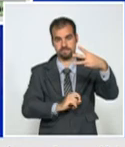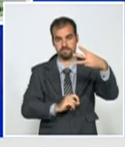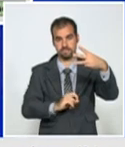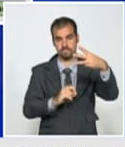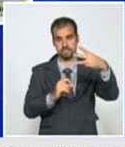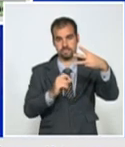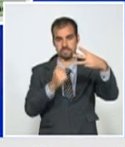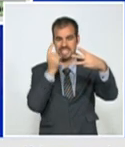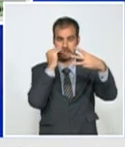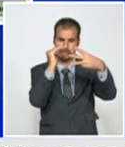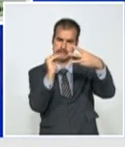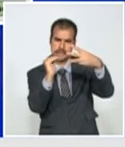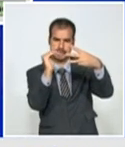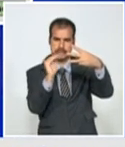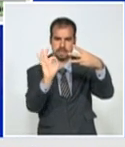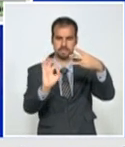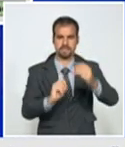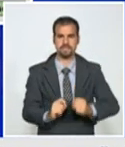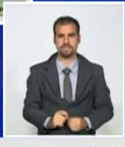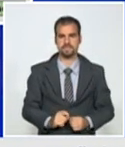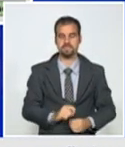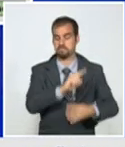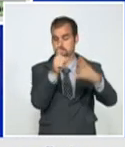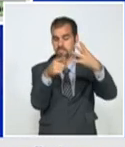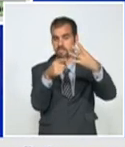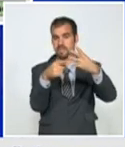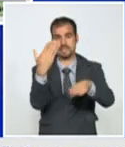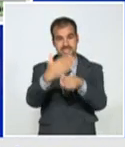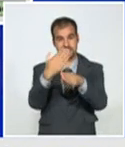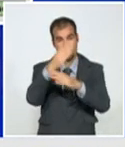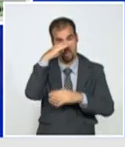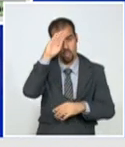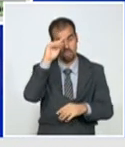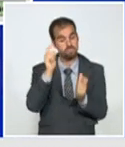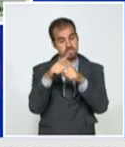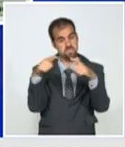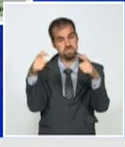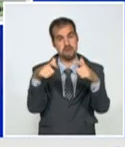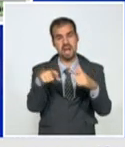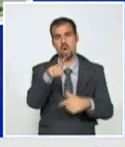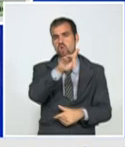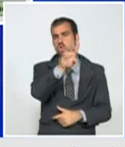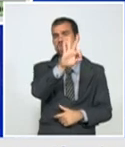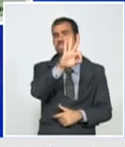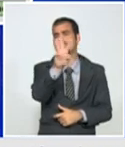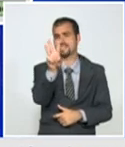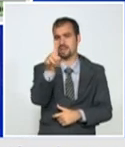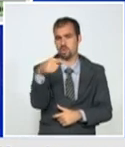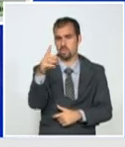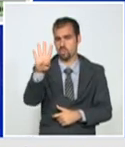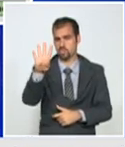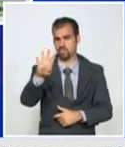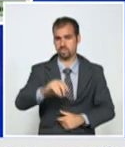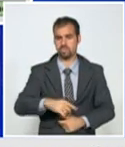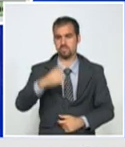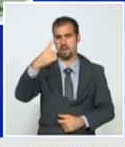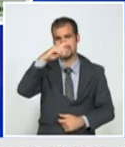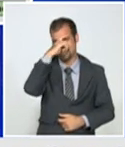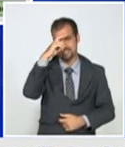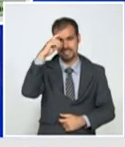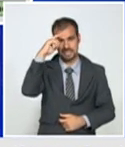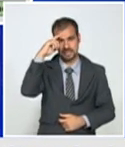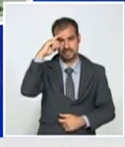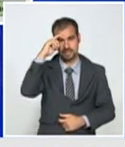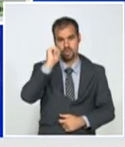inferior. Santiago de Cuba incrementa su tasa a 83,4 y Santi Espíritu